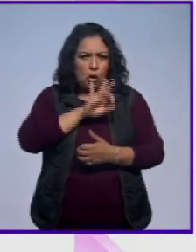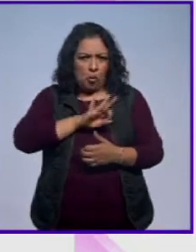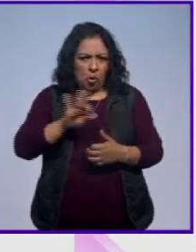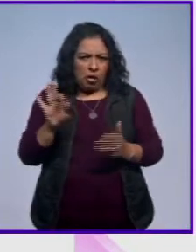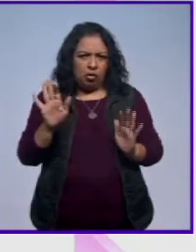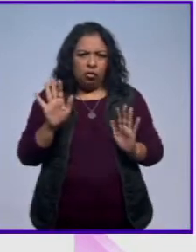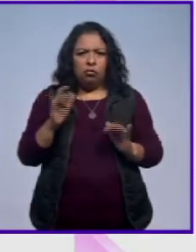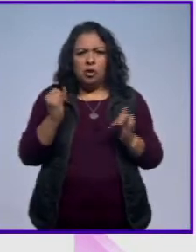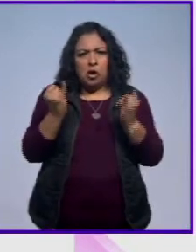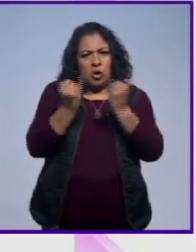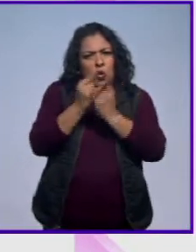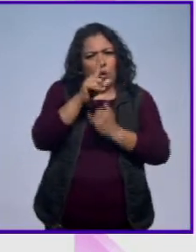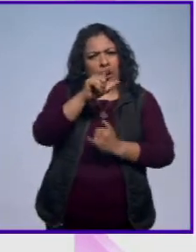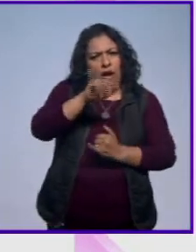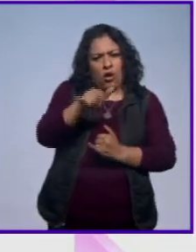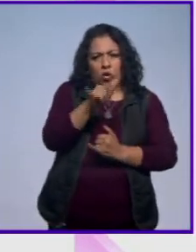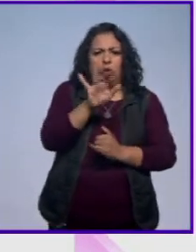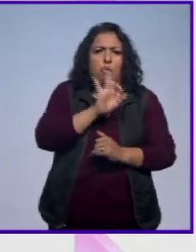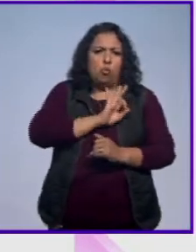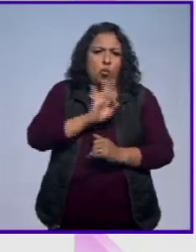A ver por qué no va a poder la Jota, ¿no?